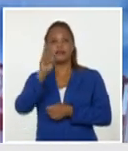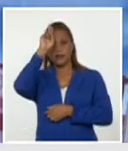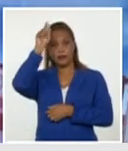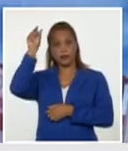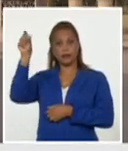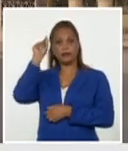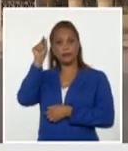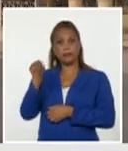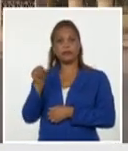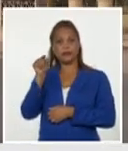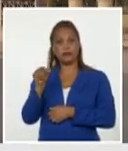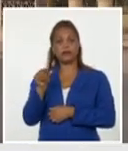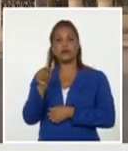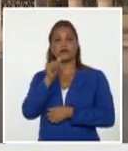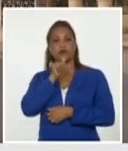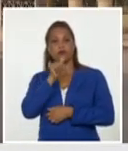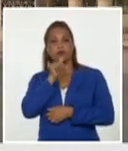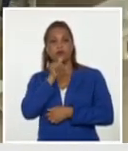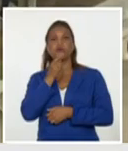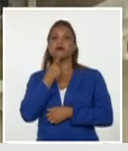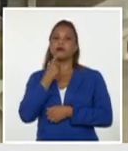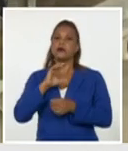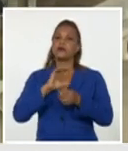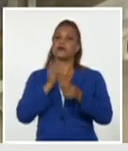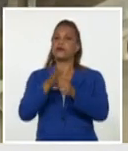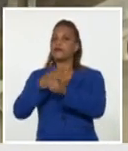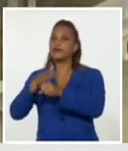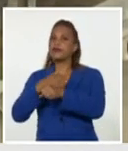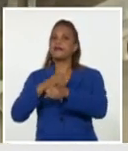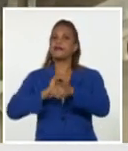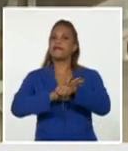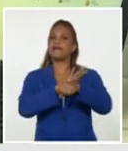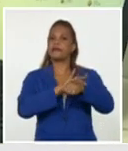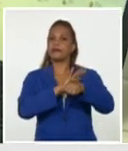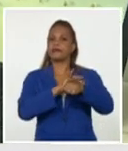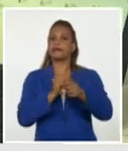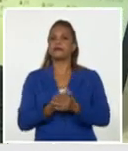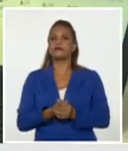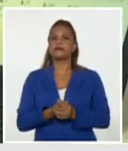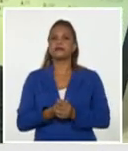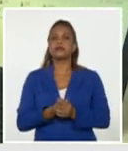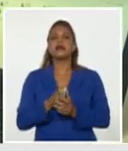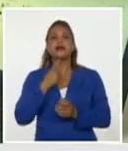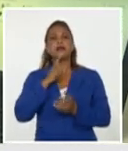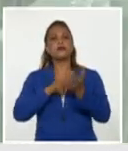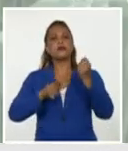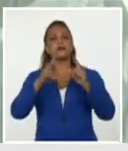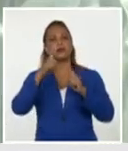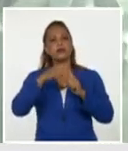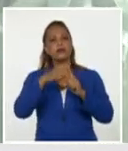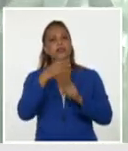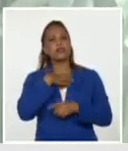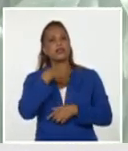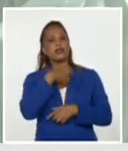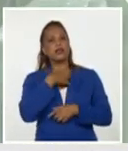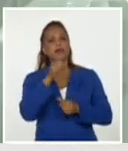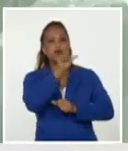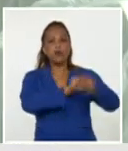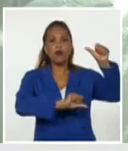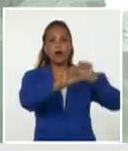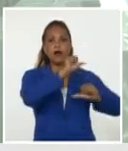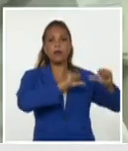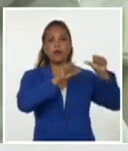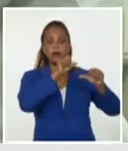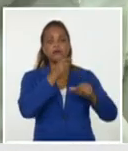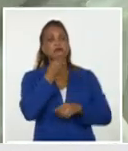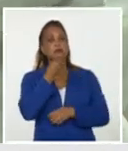comorbilidades asociadas. Ponderó la directora provincial de Salud Pública en Las Tunas que contar con un laboratorio de biología molecular permite